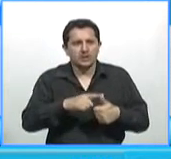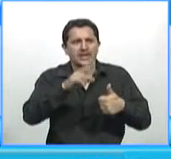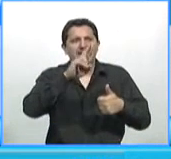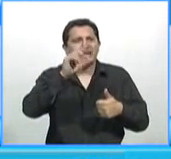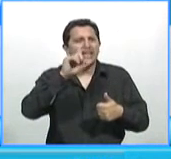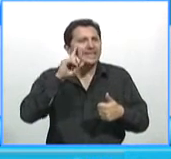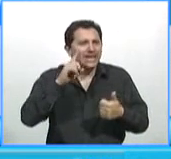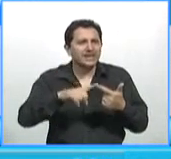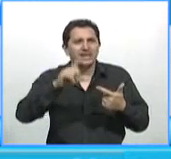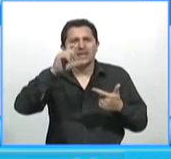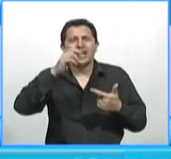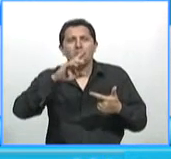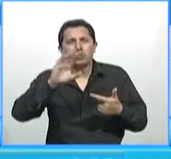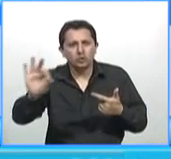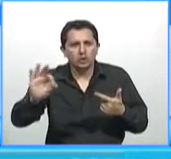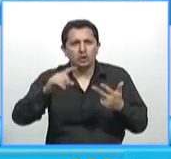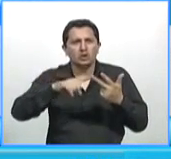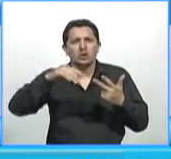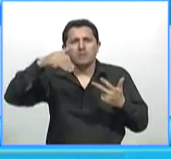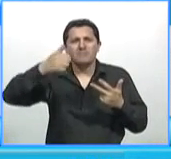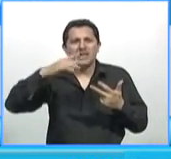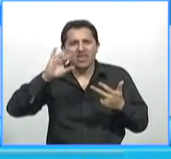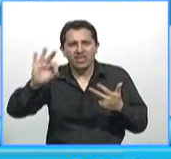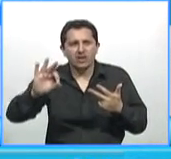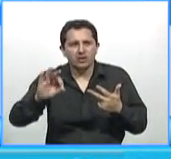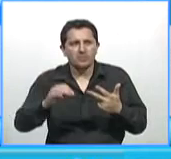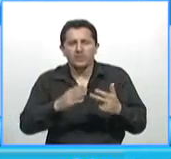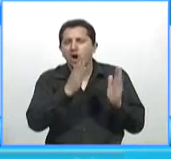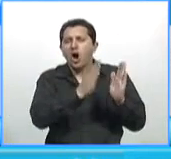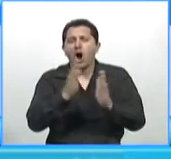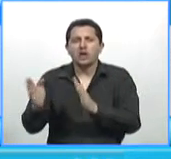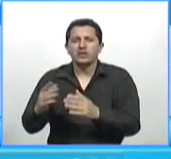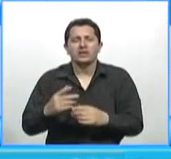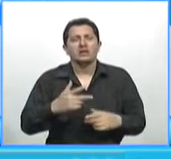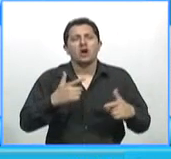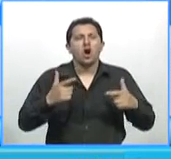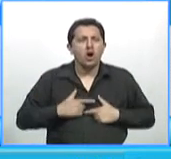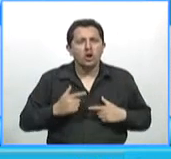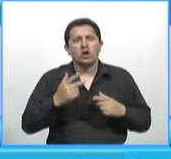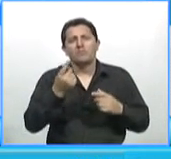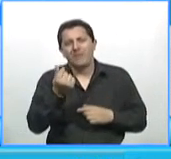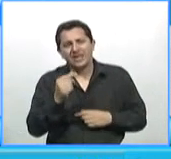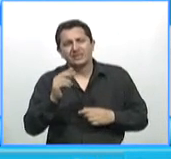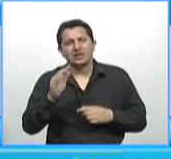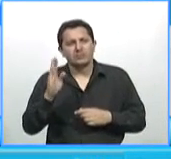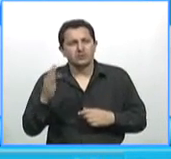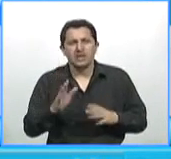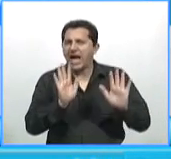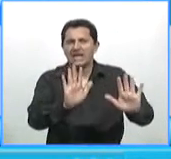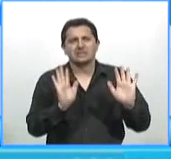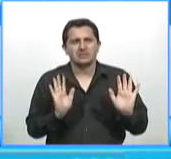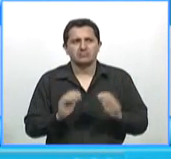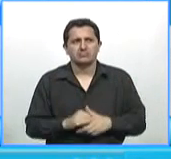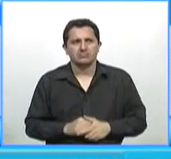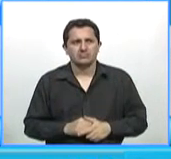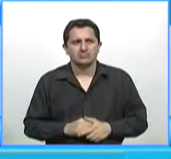primero, Santiago Capurro después, Gaby Minadeo es el último. Bronce, ordene. Plata y oro. Exacto. Los dejo así, así como